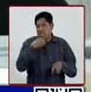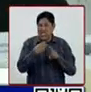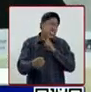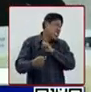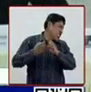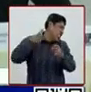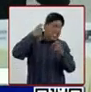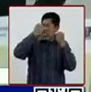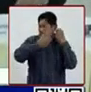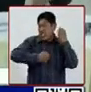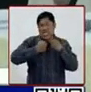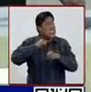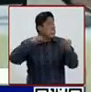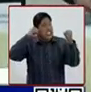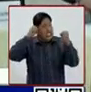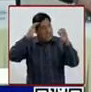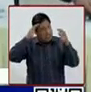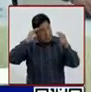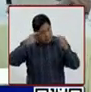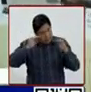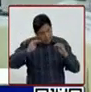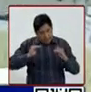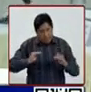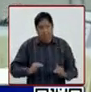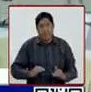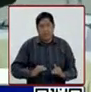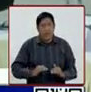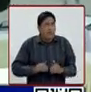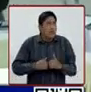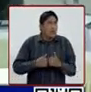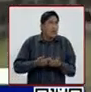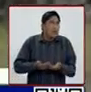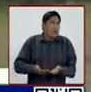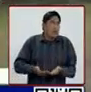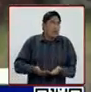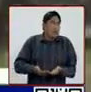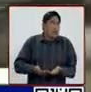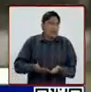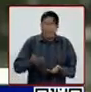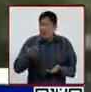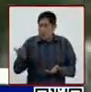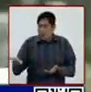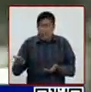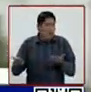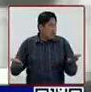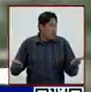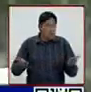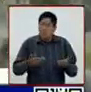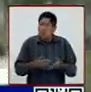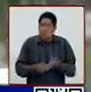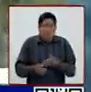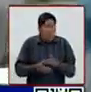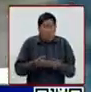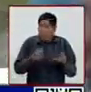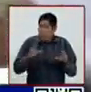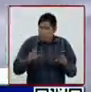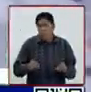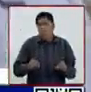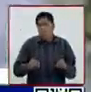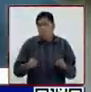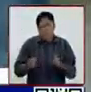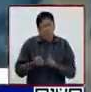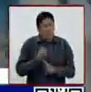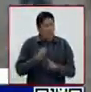beligeras no se puede tolerar venga de donde venga la la violencia o